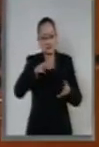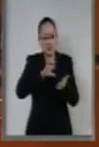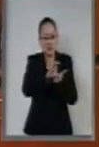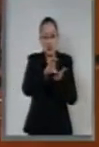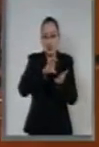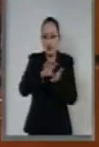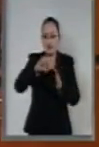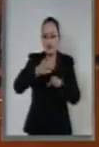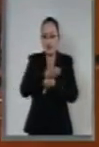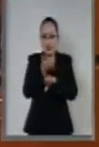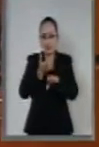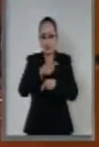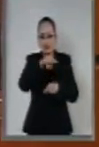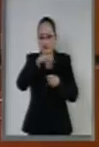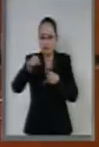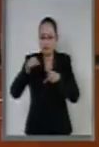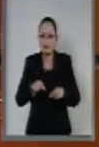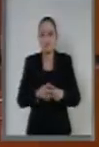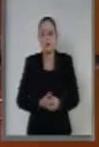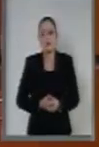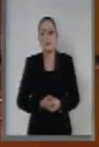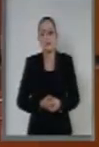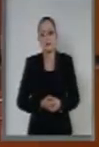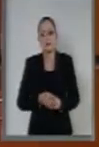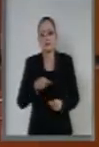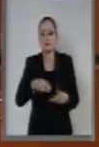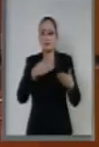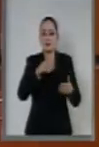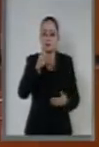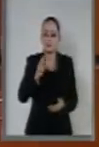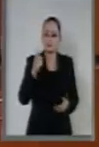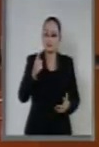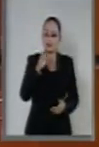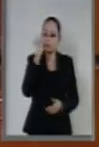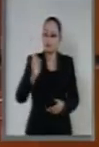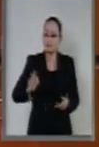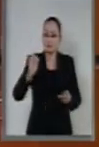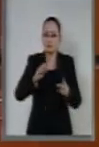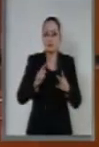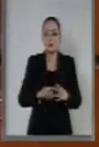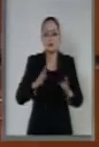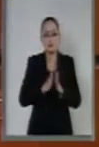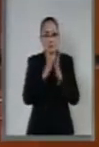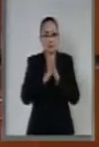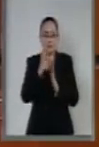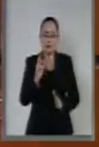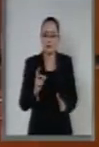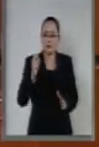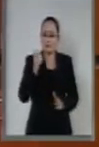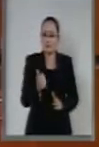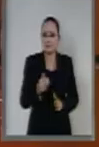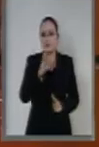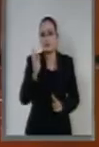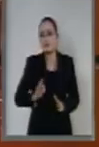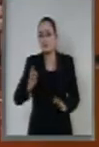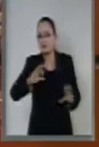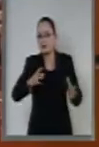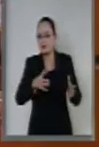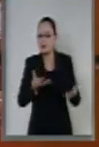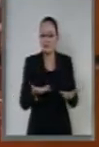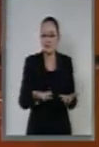a las entidades federativas las aportaciones son el 37 por ciento las participaciones del 36 por ciento estas son